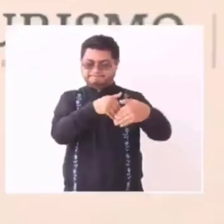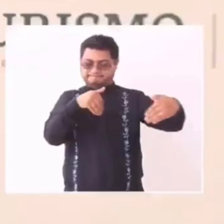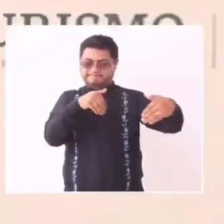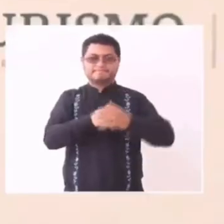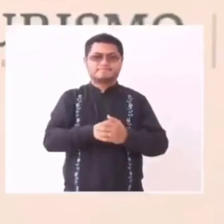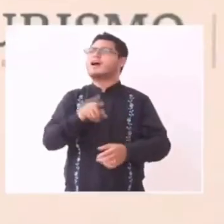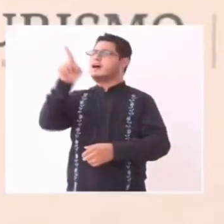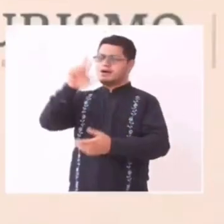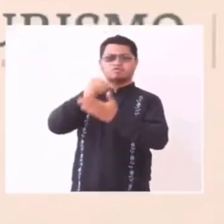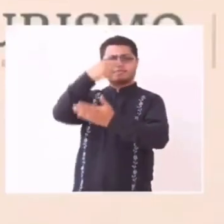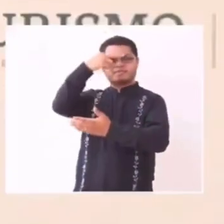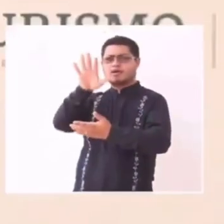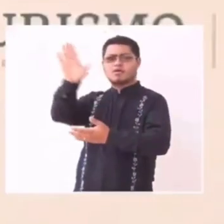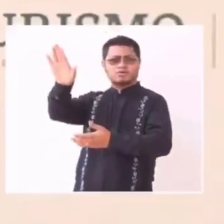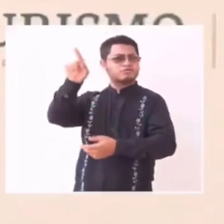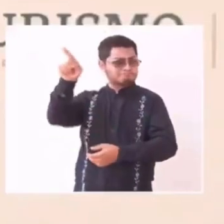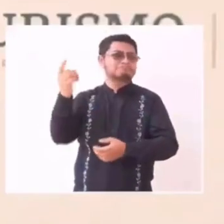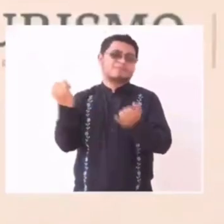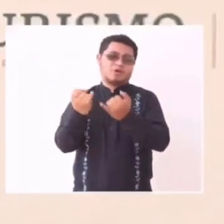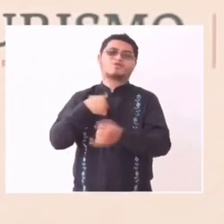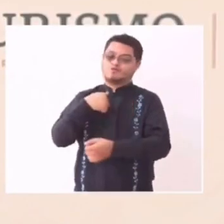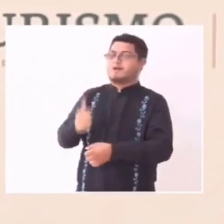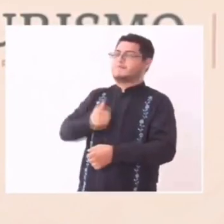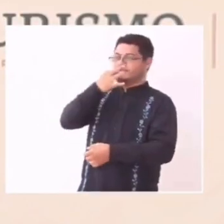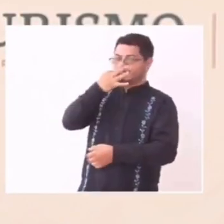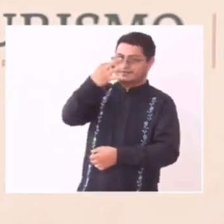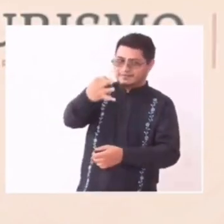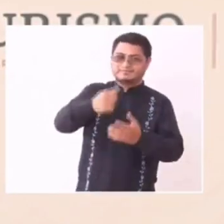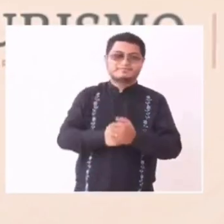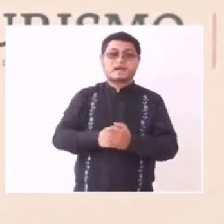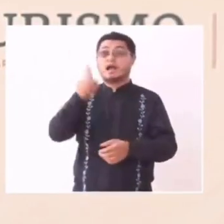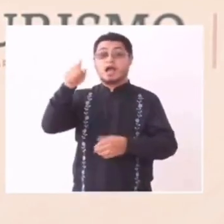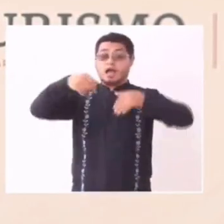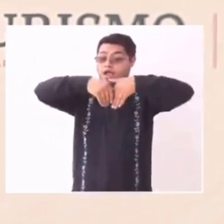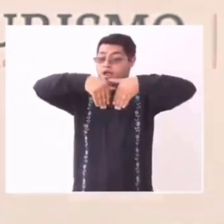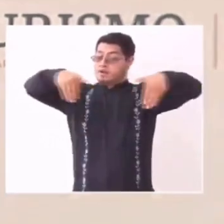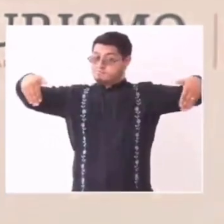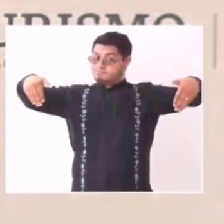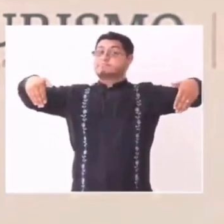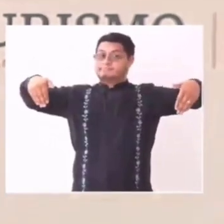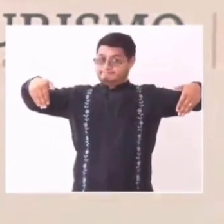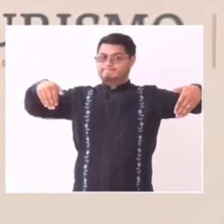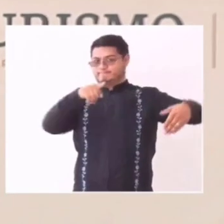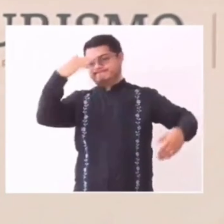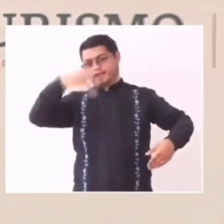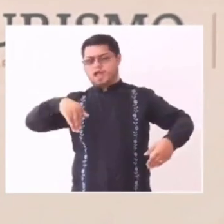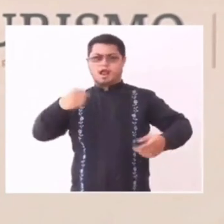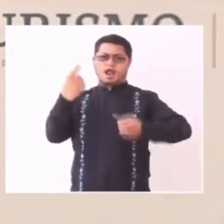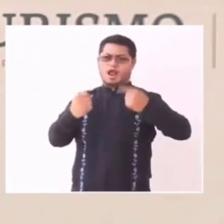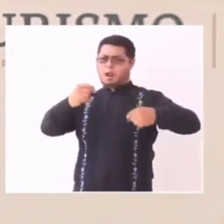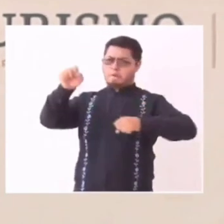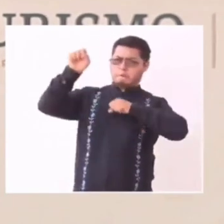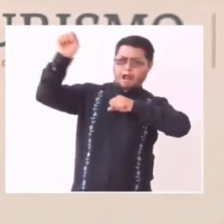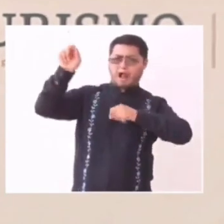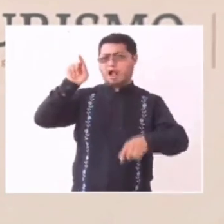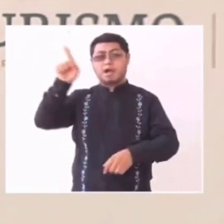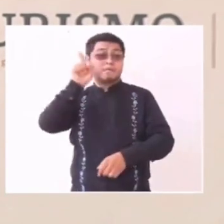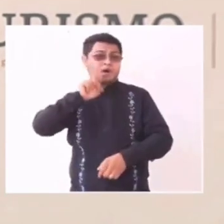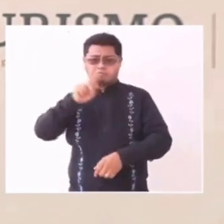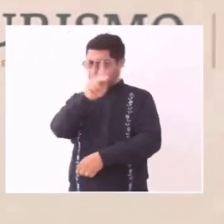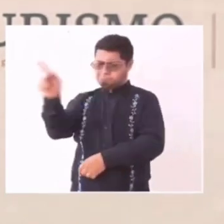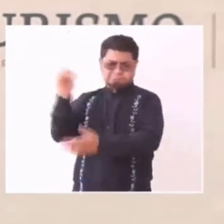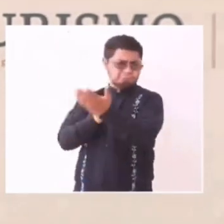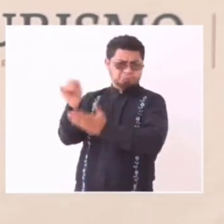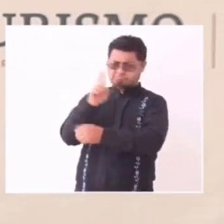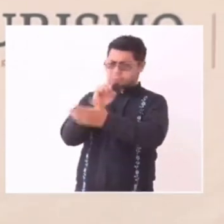y allá en la Ciudad de México pusieron también, aprovecho para informarlo, una valla porque va a haber una manifestación de mujeres, están en todo su